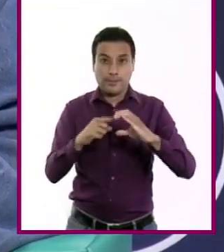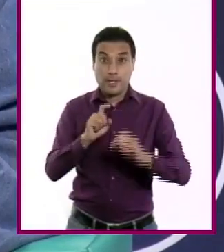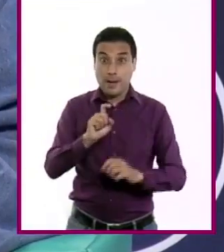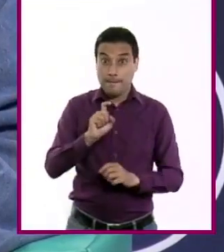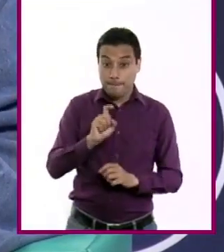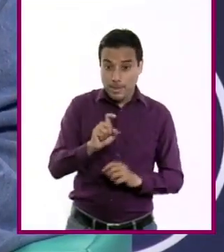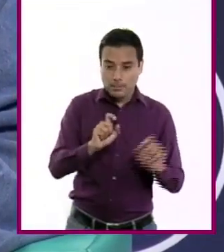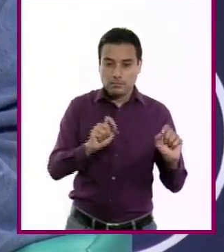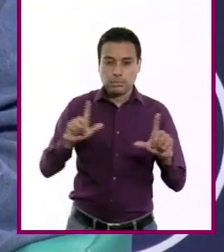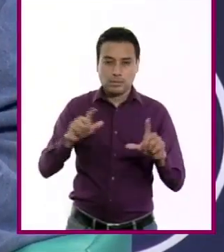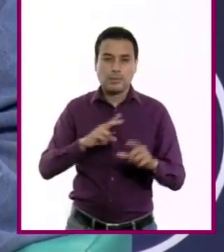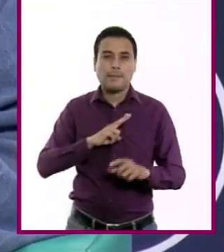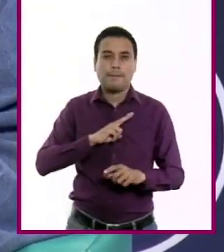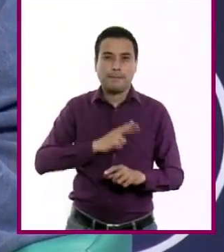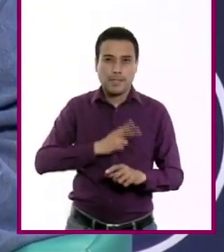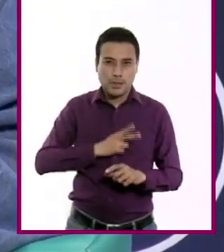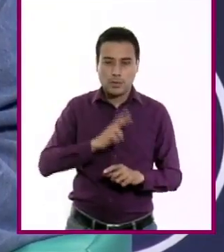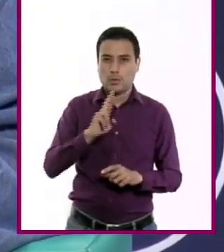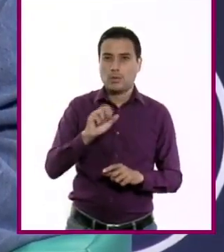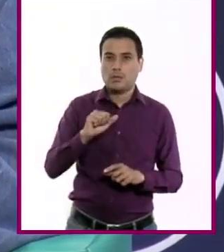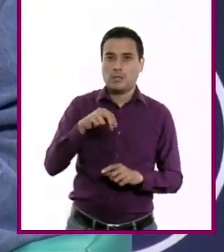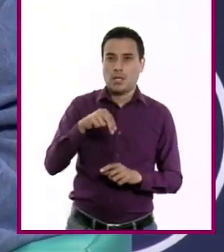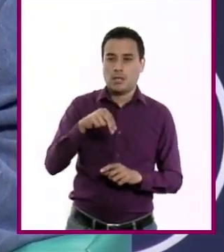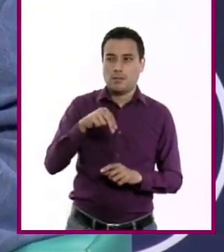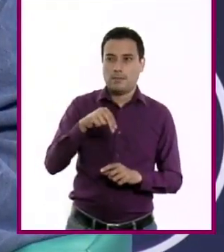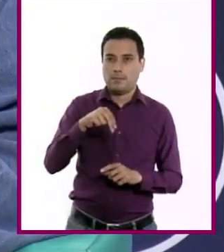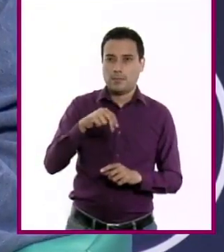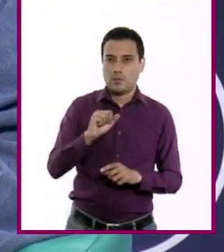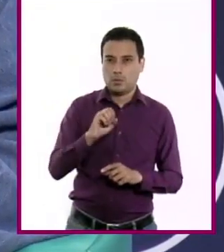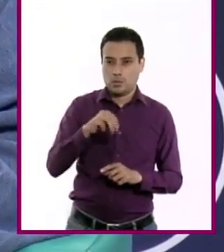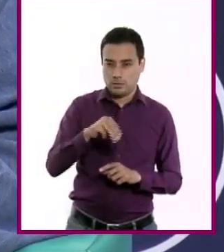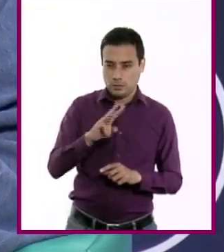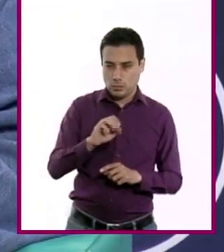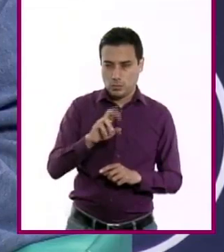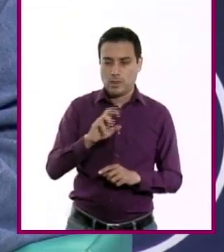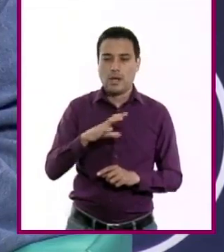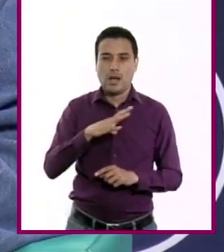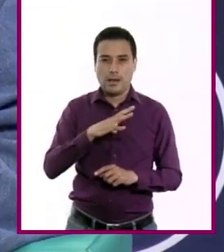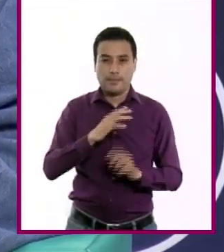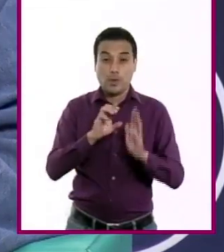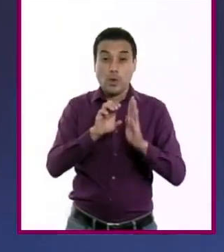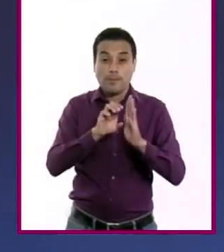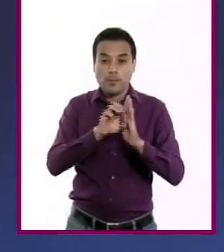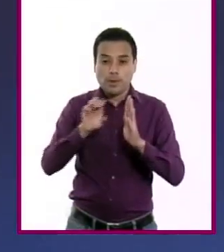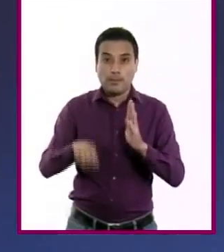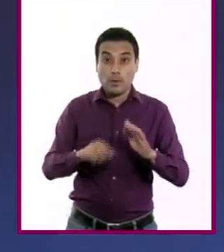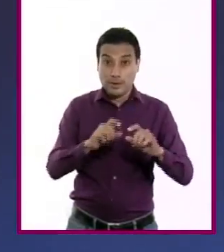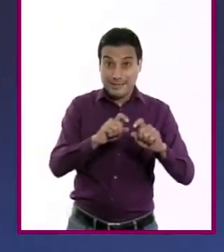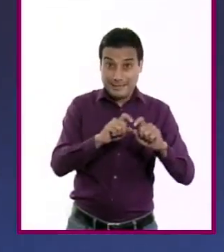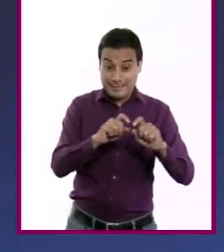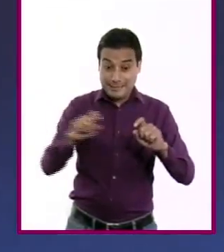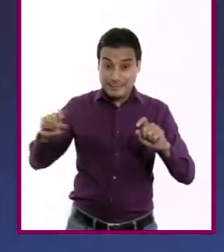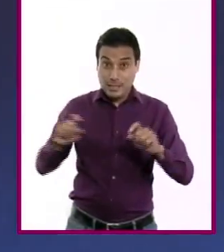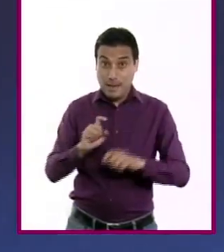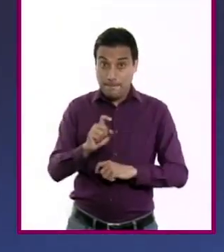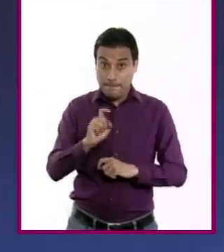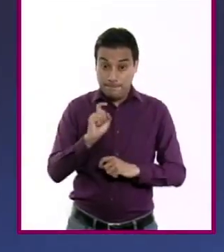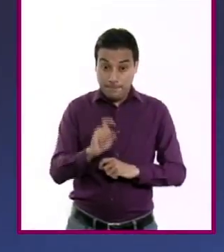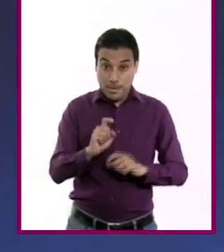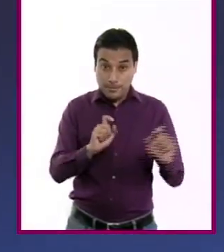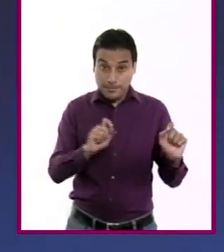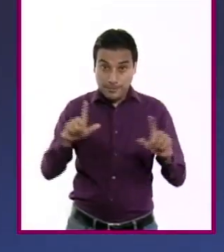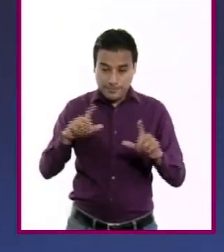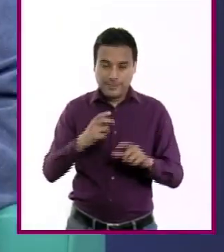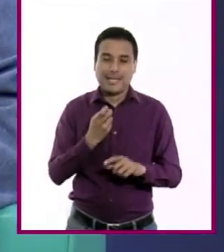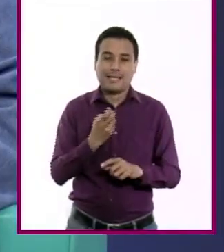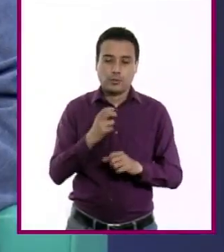o lo que ellos hayan delimitado en eso, pero generalmente funciona cuando le das clic al enlace, te abre a la página y a